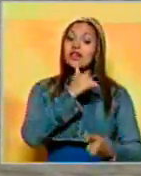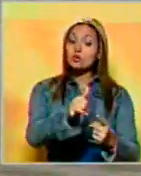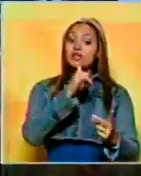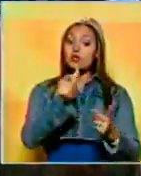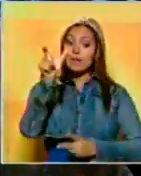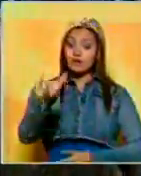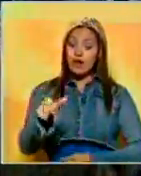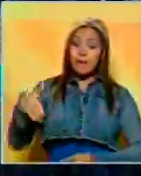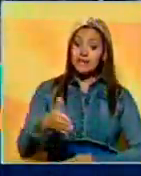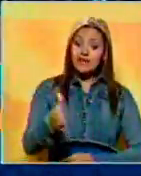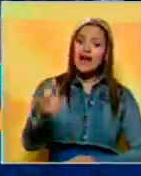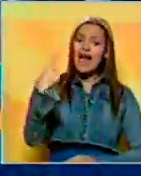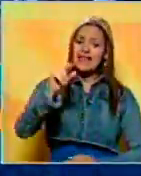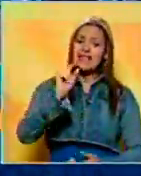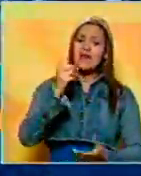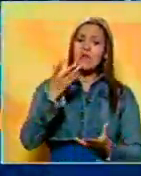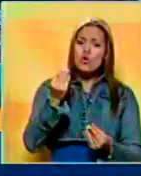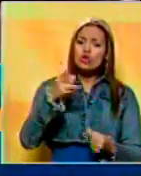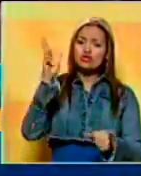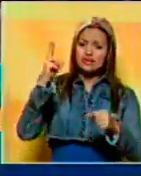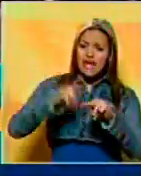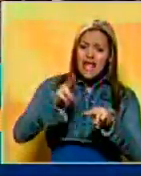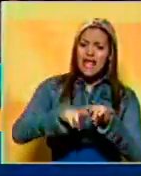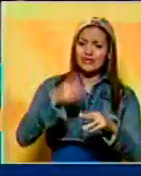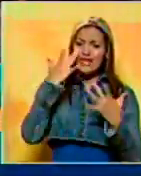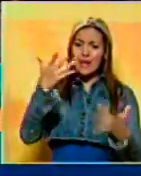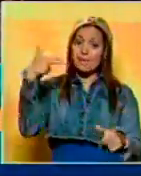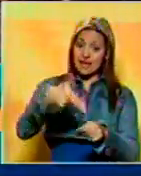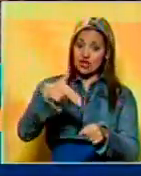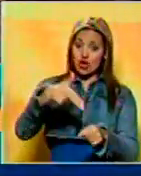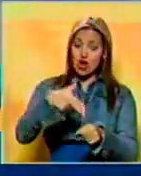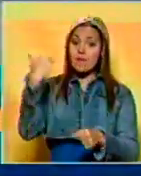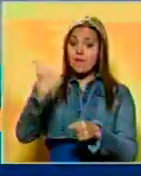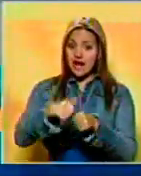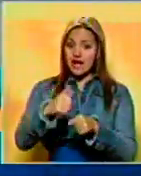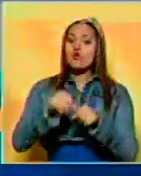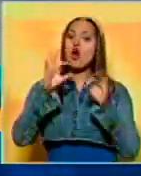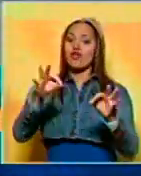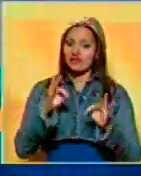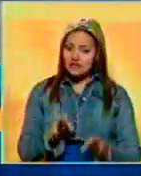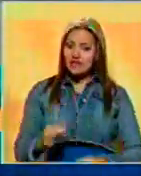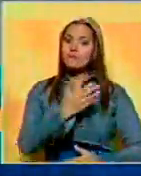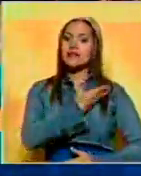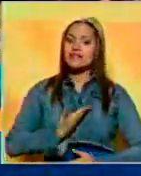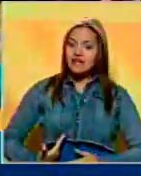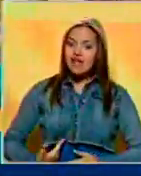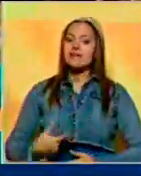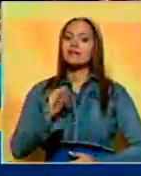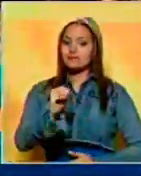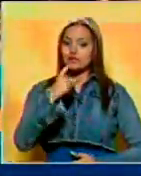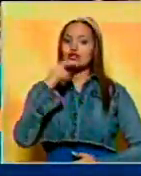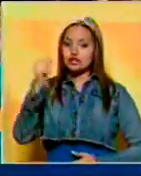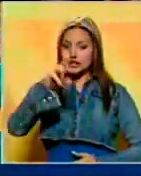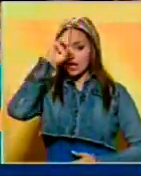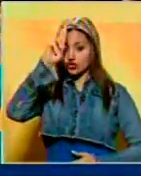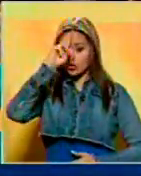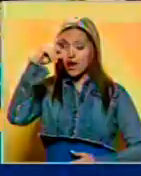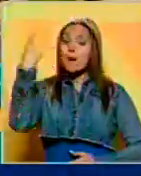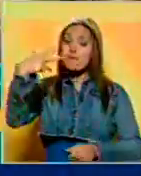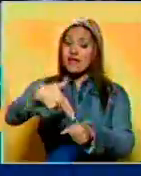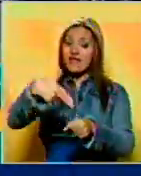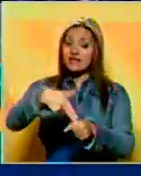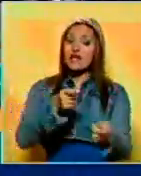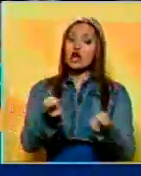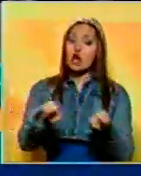pescadores que alertaban sobre manchas de crudo en el centro y en las costas del lago de Maracaibo fueron confirmadas por el presidente del ICLAN, quien indica que PDVSA